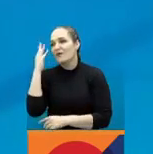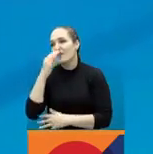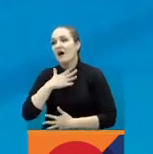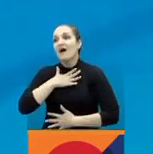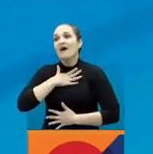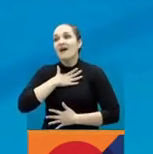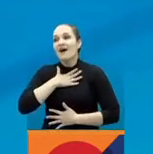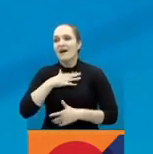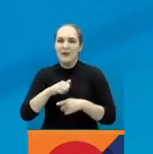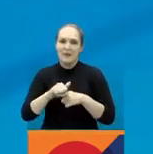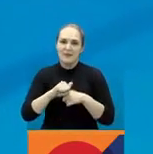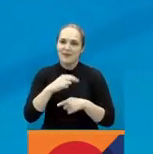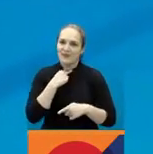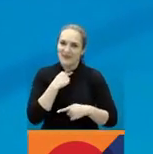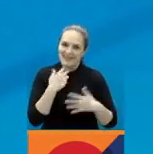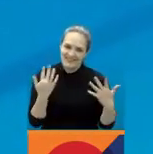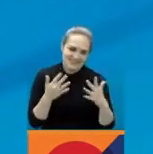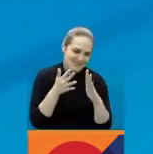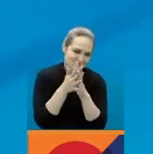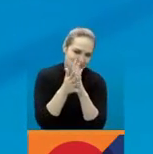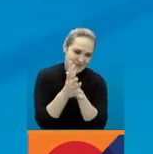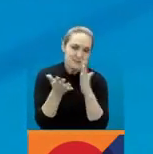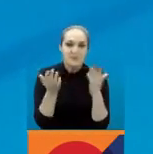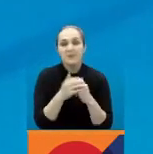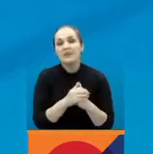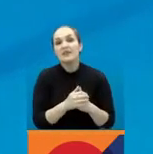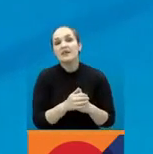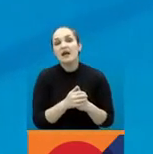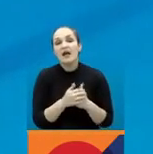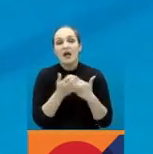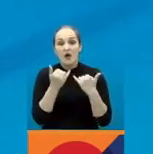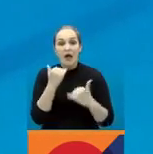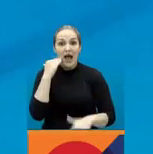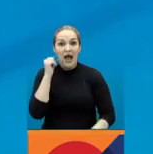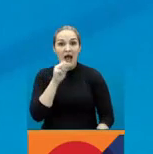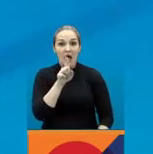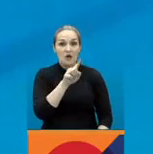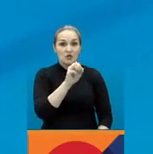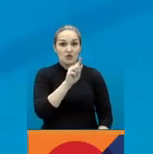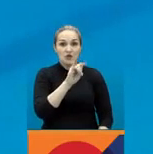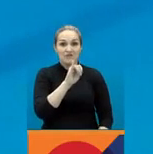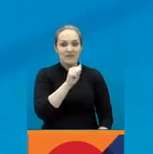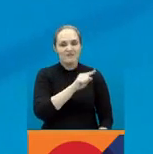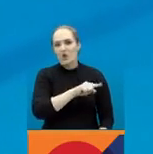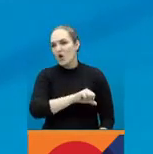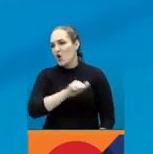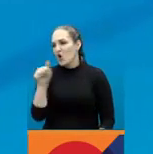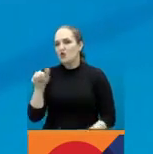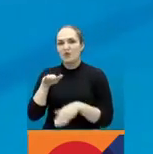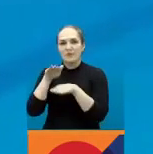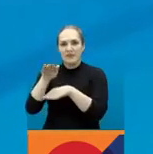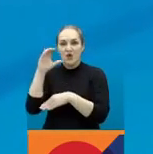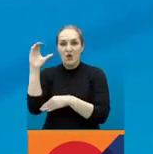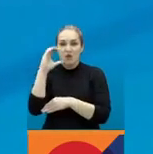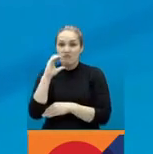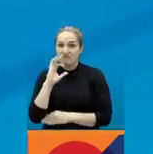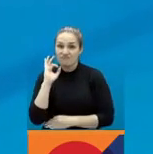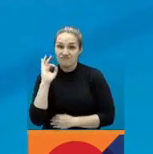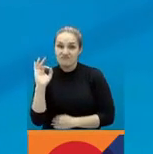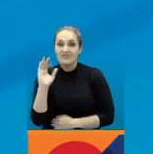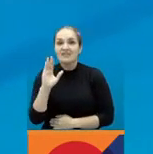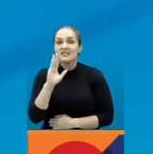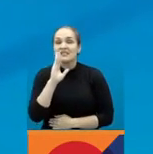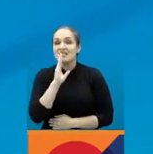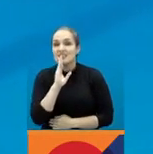todos ustedes para dar los deportes, como en este caso, porque no es Sofía Gómez, pero sí es un representante colombiano realmente fantástico, como es